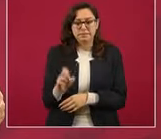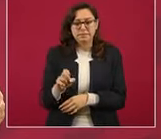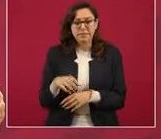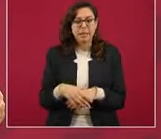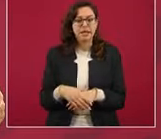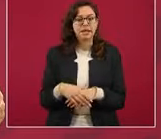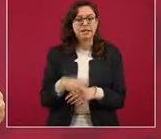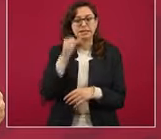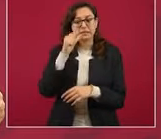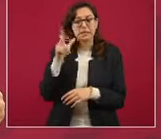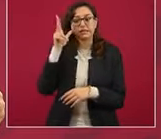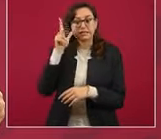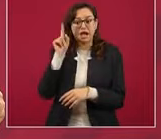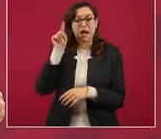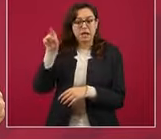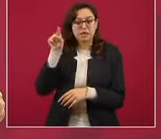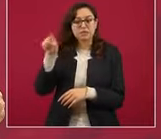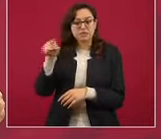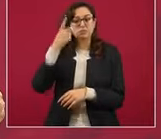antier dormimos ahí,